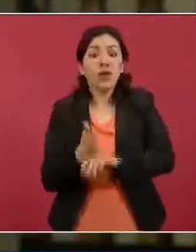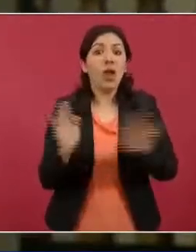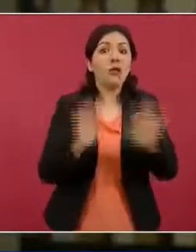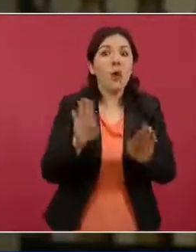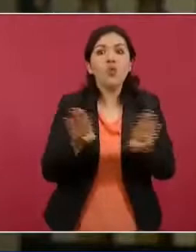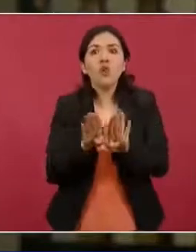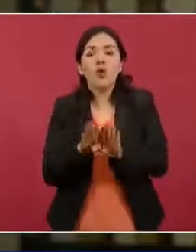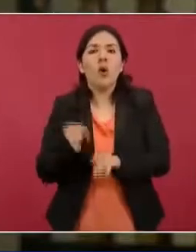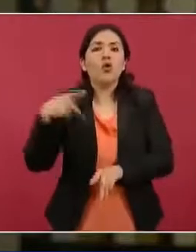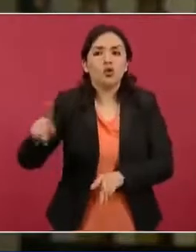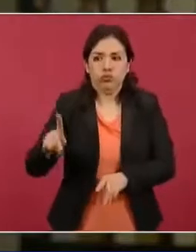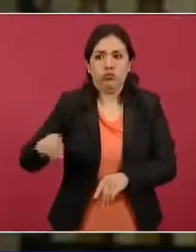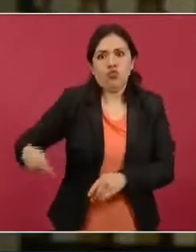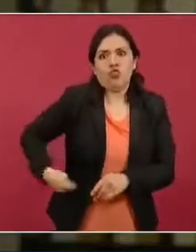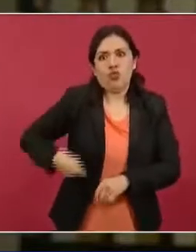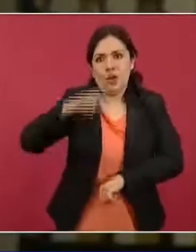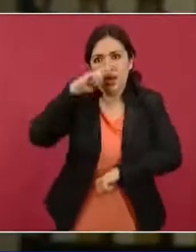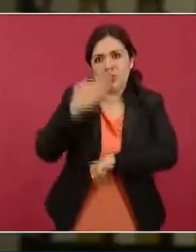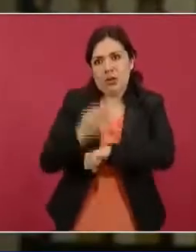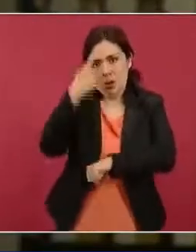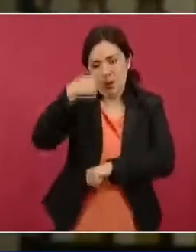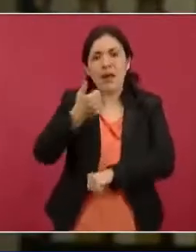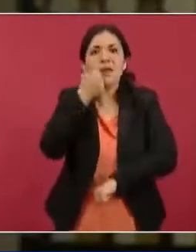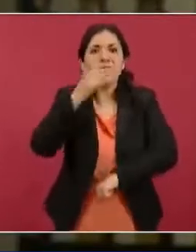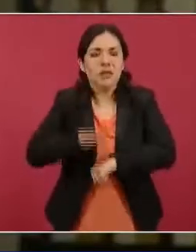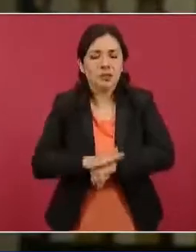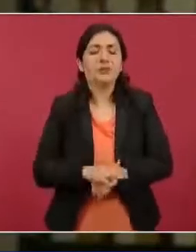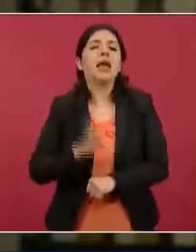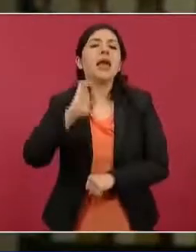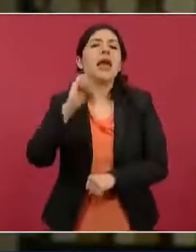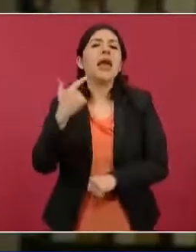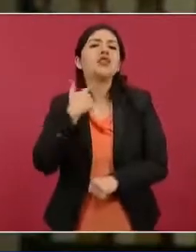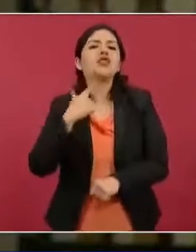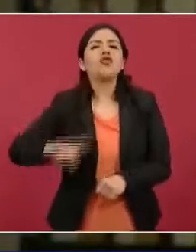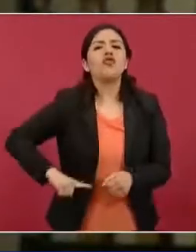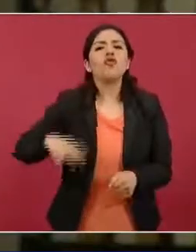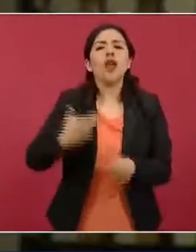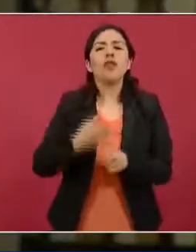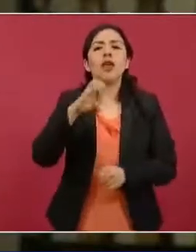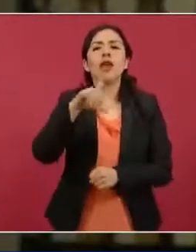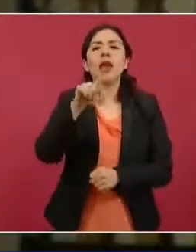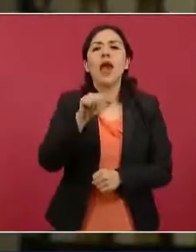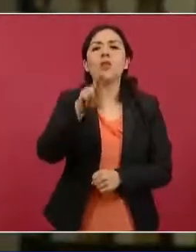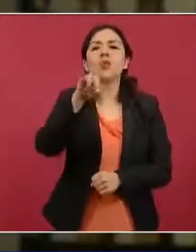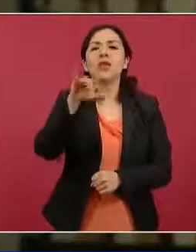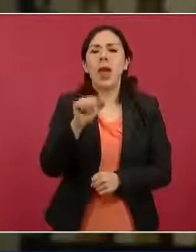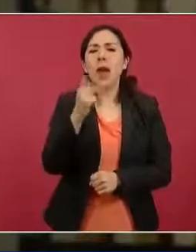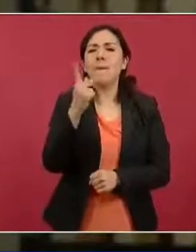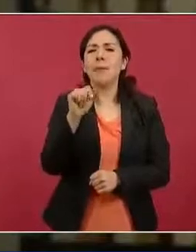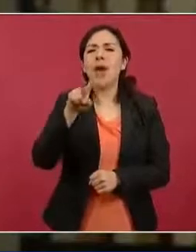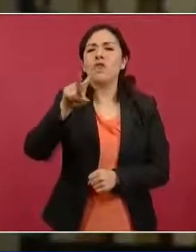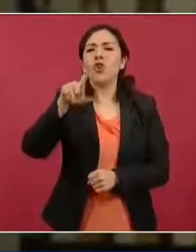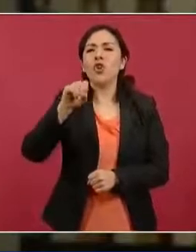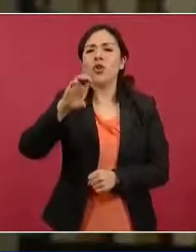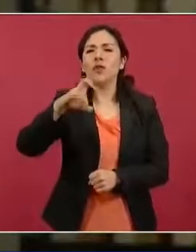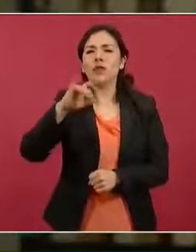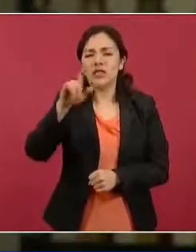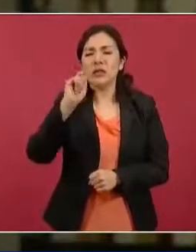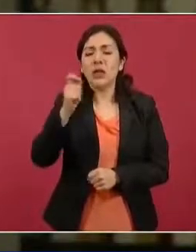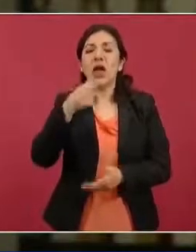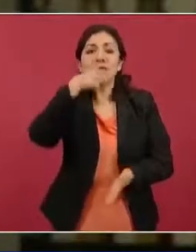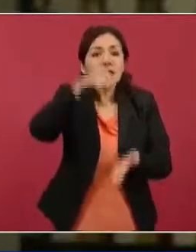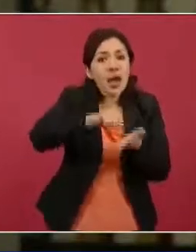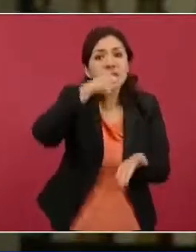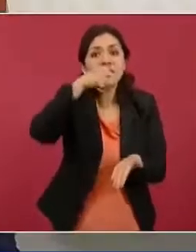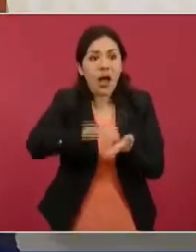su administración. En su momento, la exgobernadora, la hoy exgobernadora Claudia Pavlovich, ofreció unas cartas de garantía donde ella reconocía,